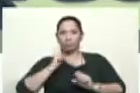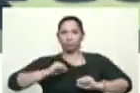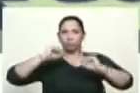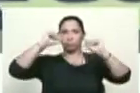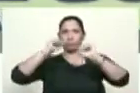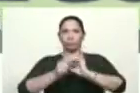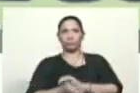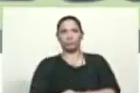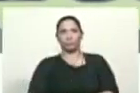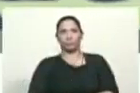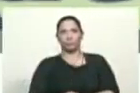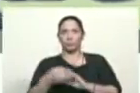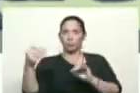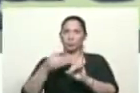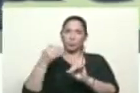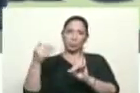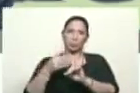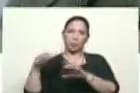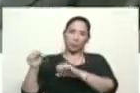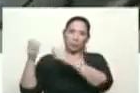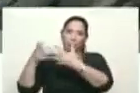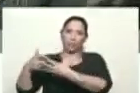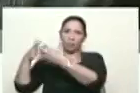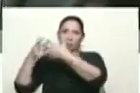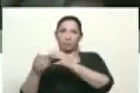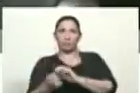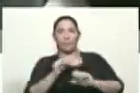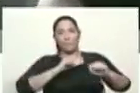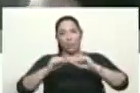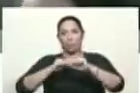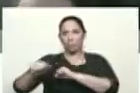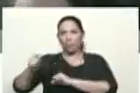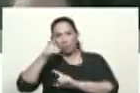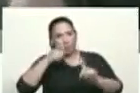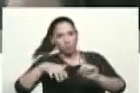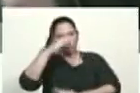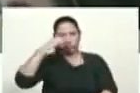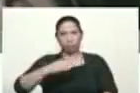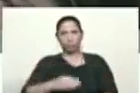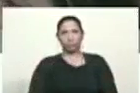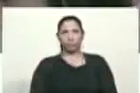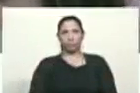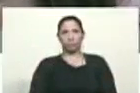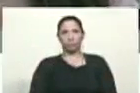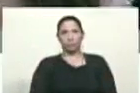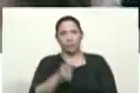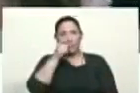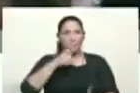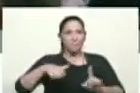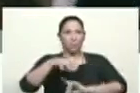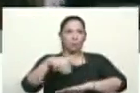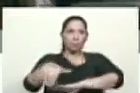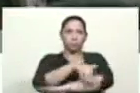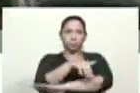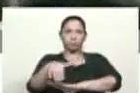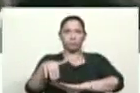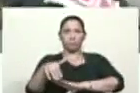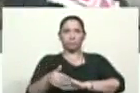venciendo los intentos del imperio norteamericano. Movimiento cívico-militar, el pueblo en la calle